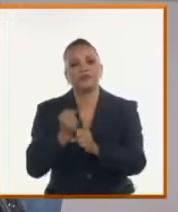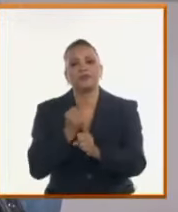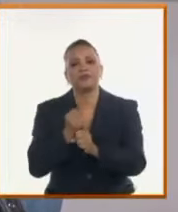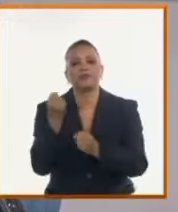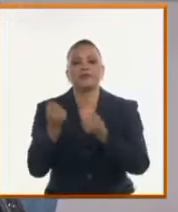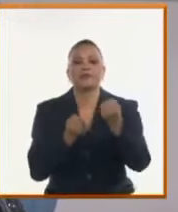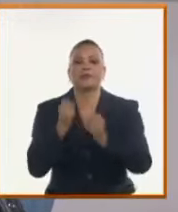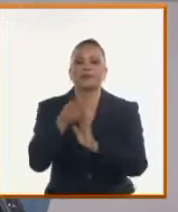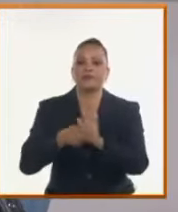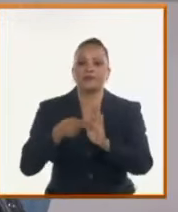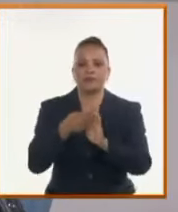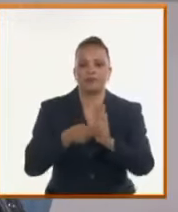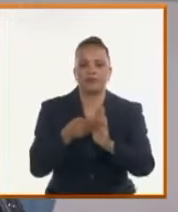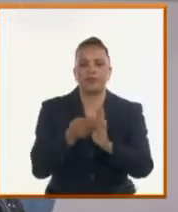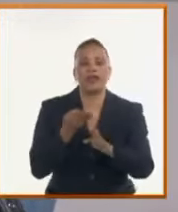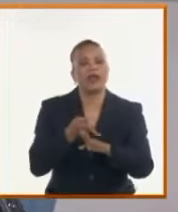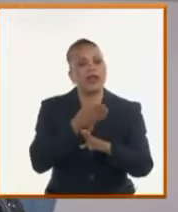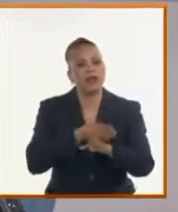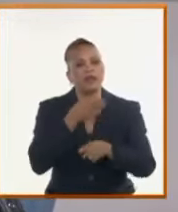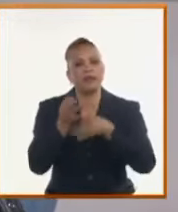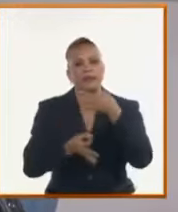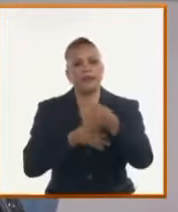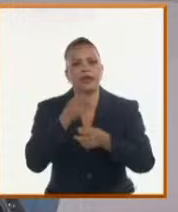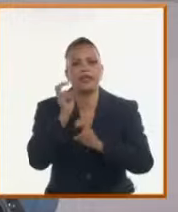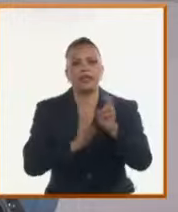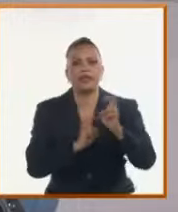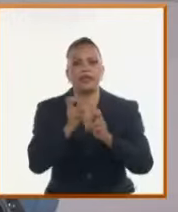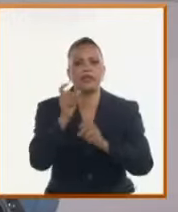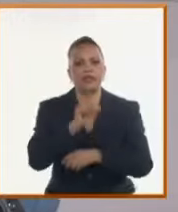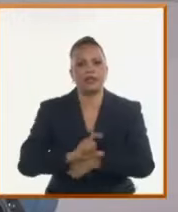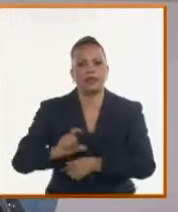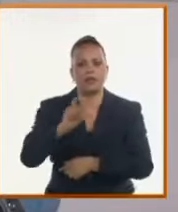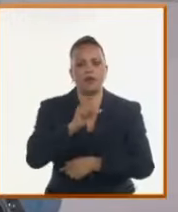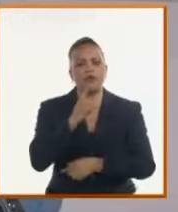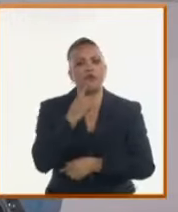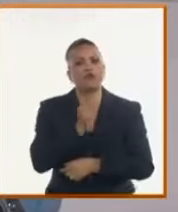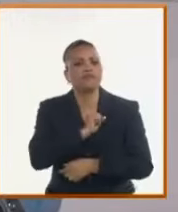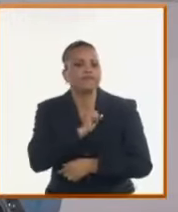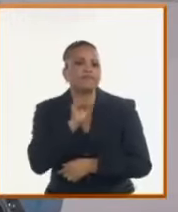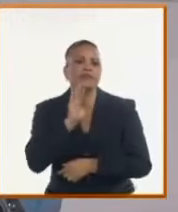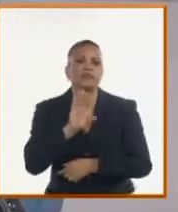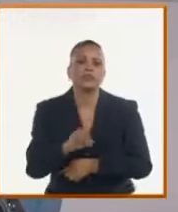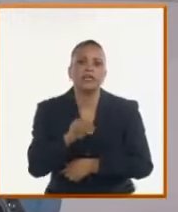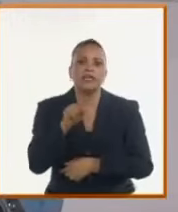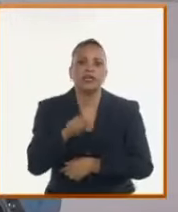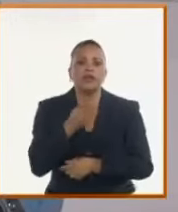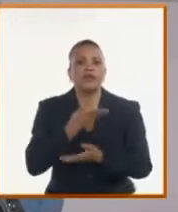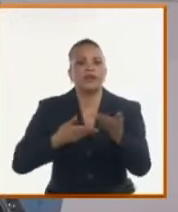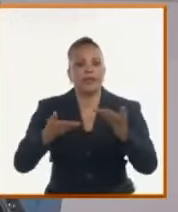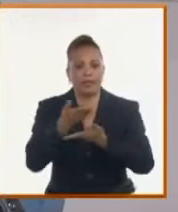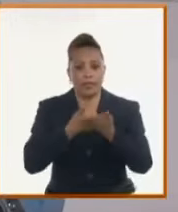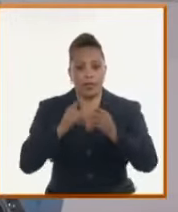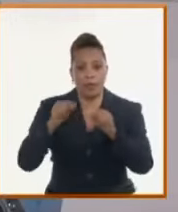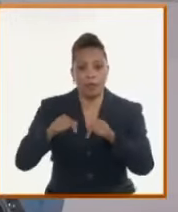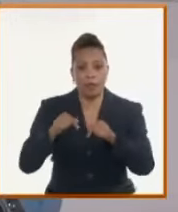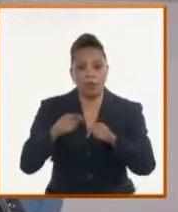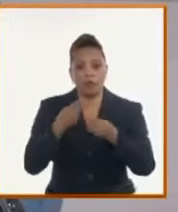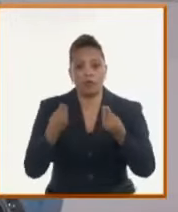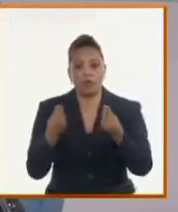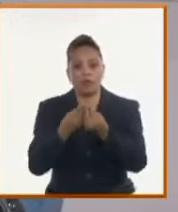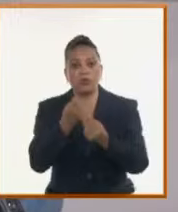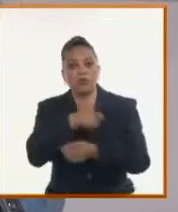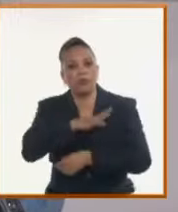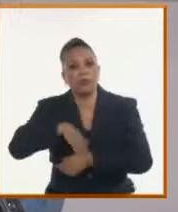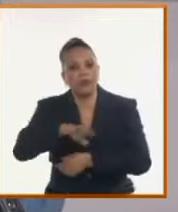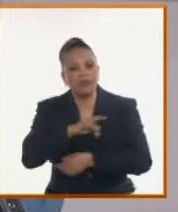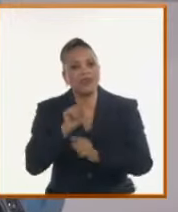actividad ferroviaria antes de comentarles sobre el taller de camy decir que el ejercicio de hoy en el forod debate en el intercambio con la población con los usuarios